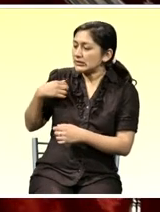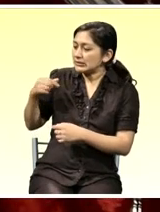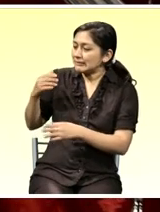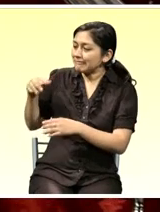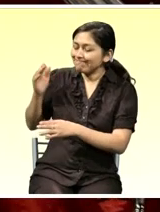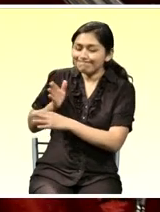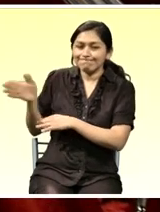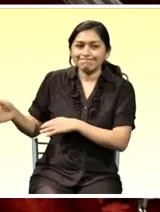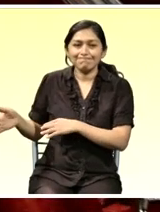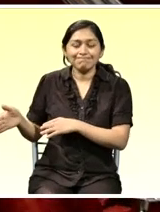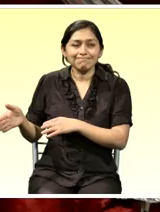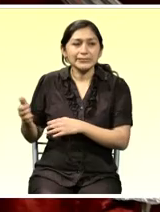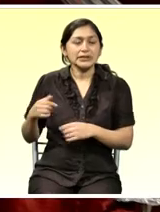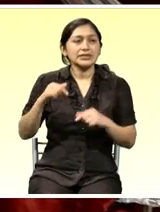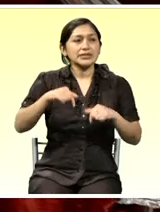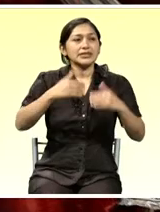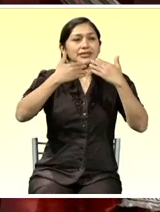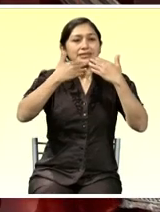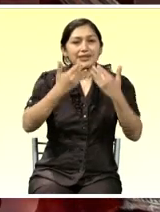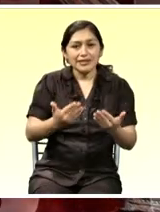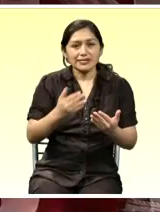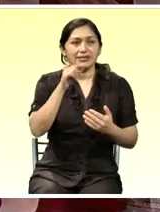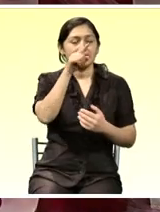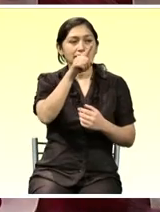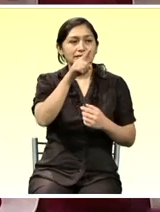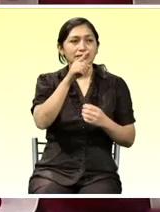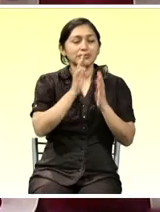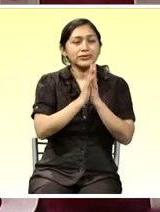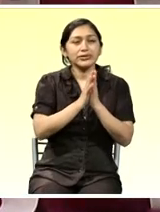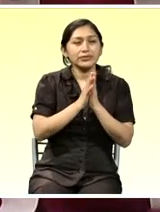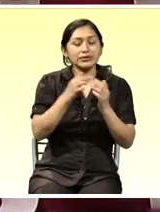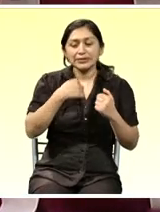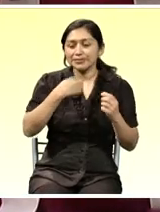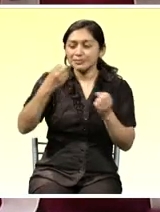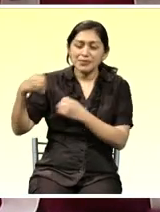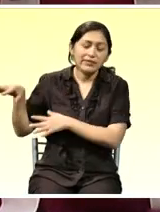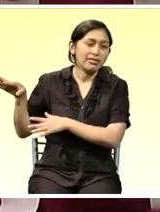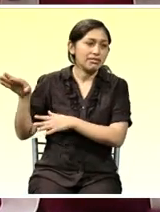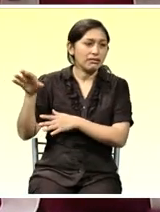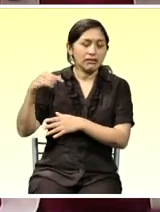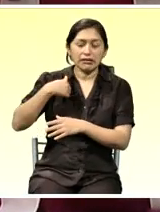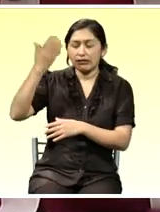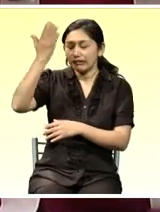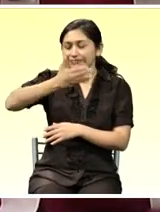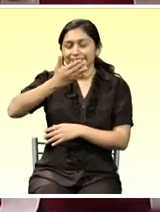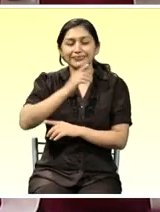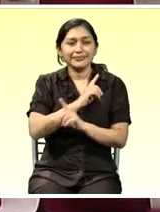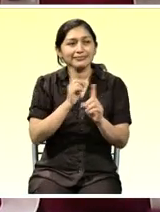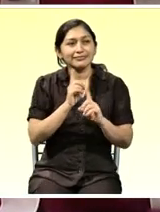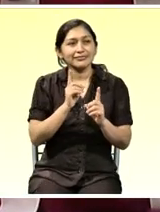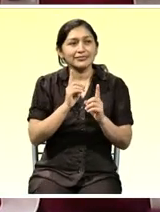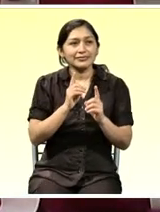Señor, y te ruego que no me abandones en mi ceguera. Digno era de que me hubieras